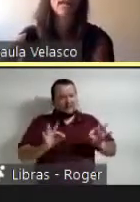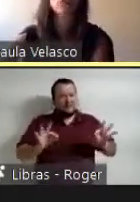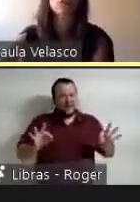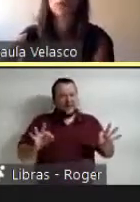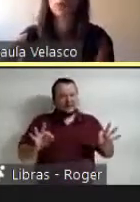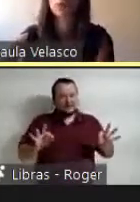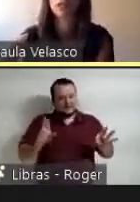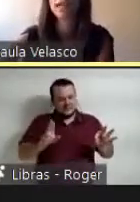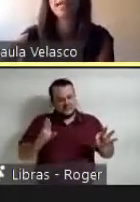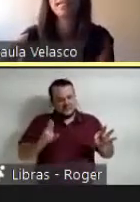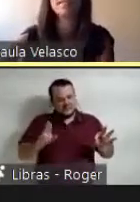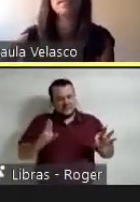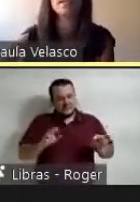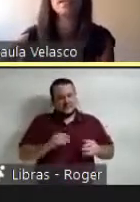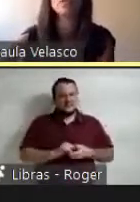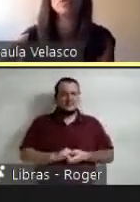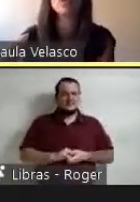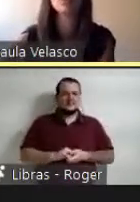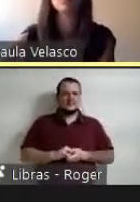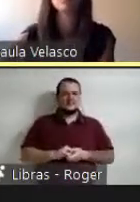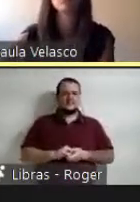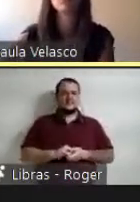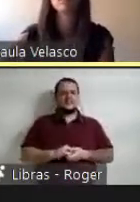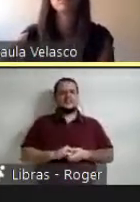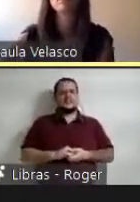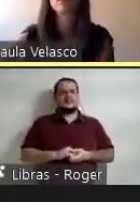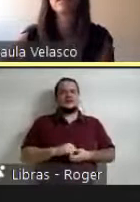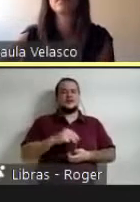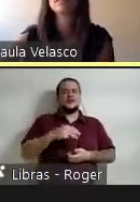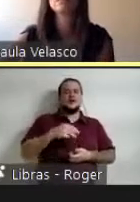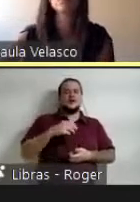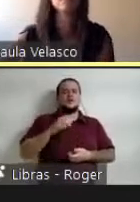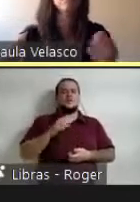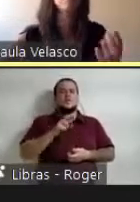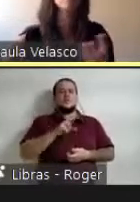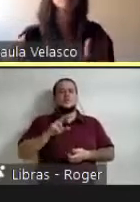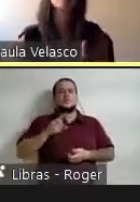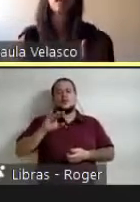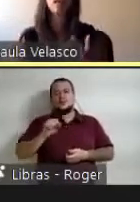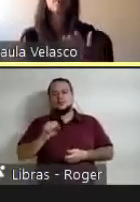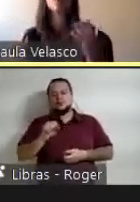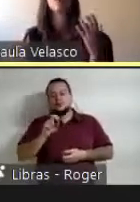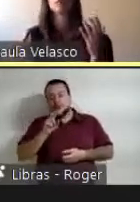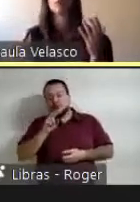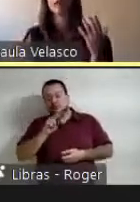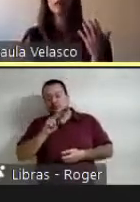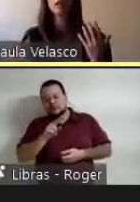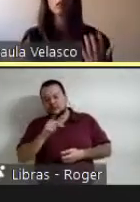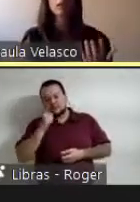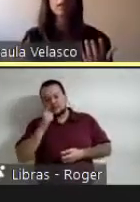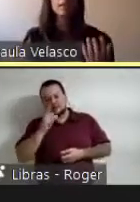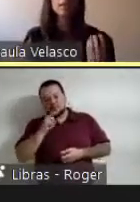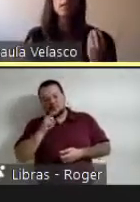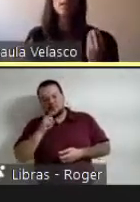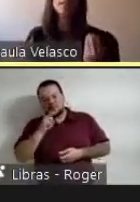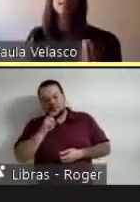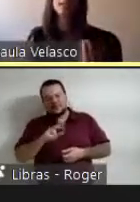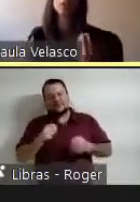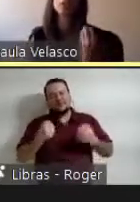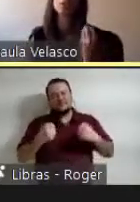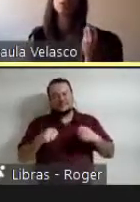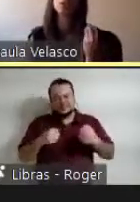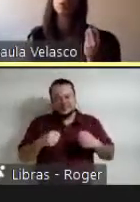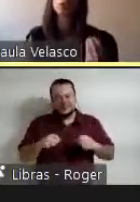celebraba la superposición de las necesidades sociales pero esta apreciación estaba matizada por la forma que era ejecutada la